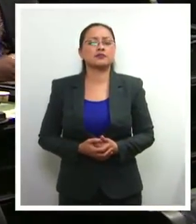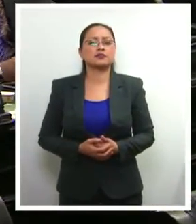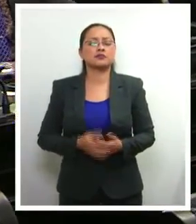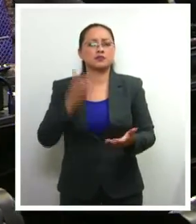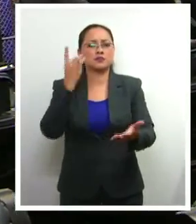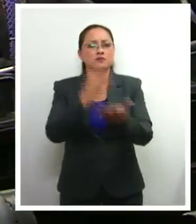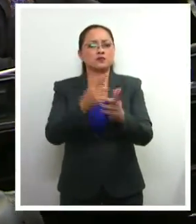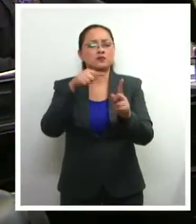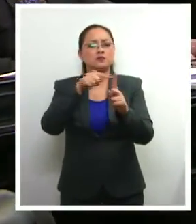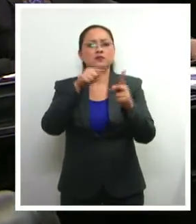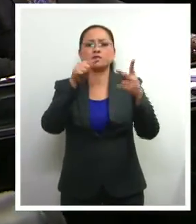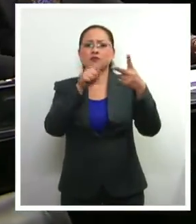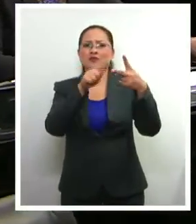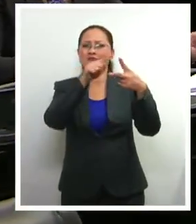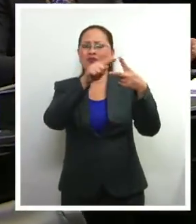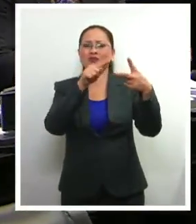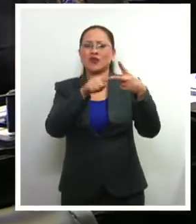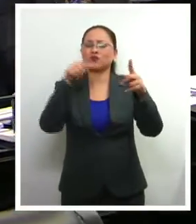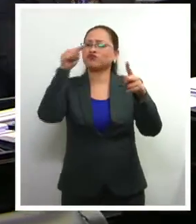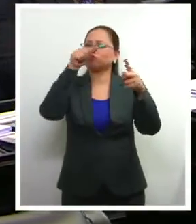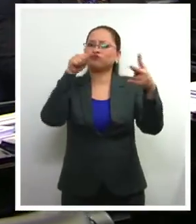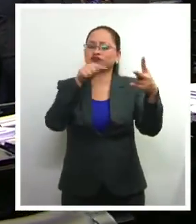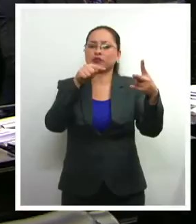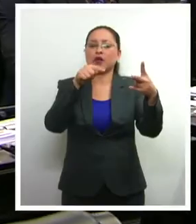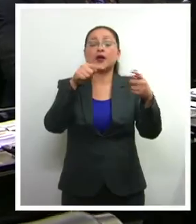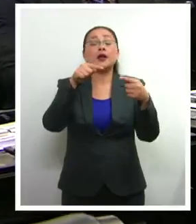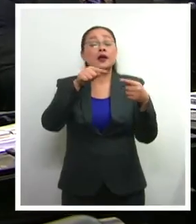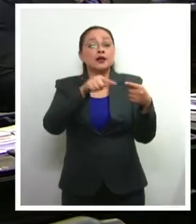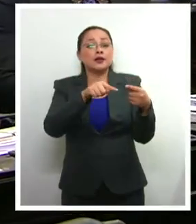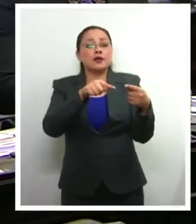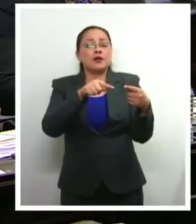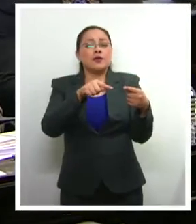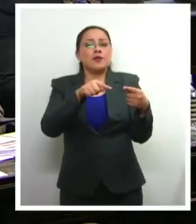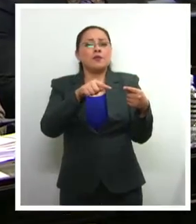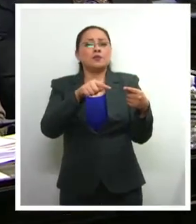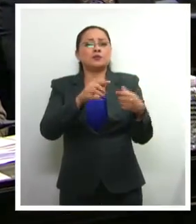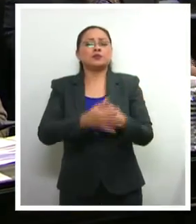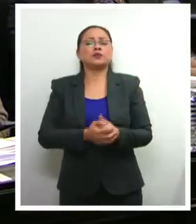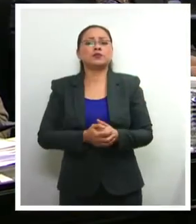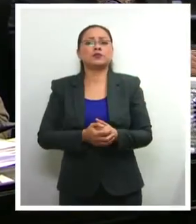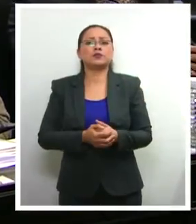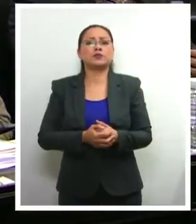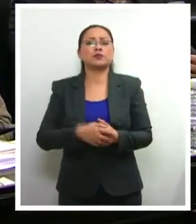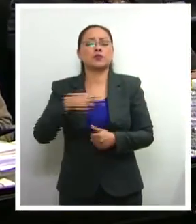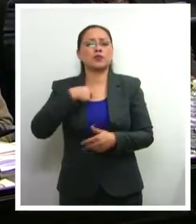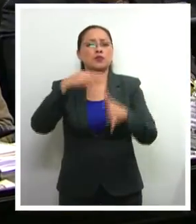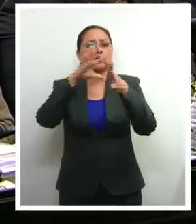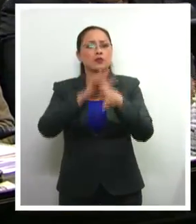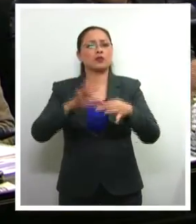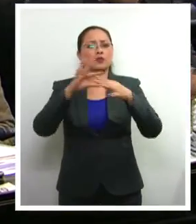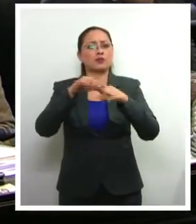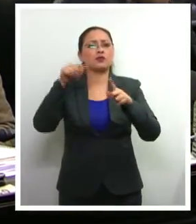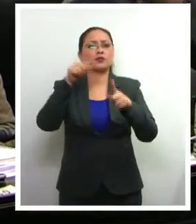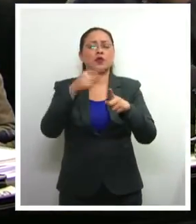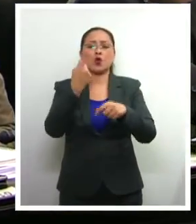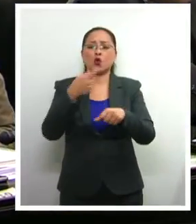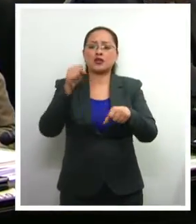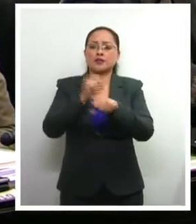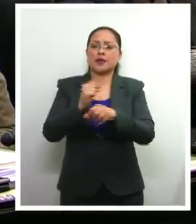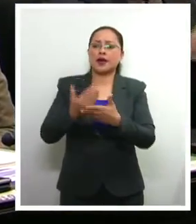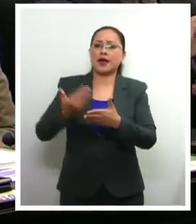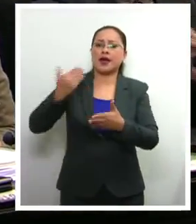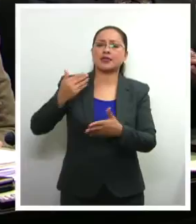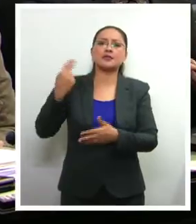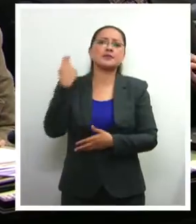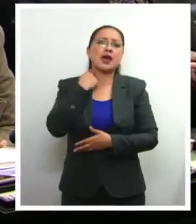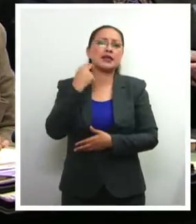Solamente con dos objetos. El primero es hacer mención de que la semana pasada fue